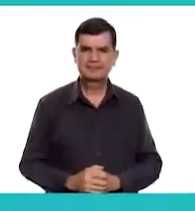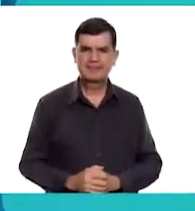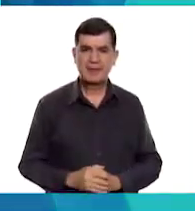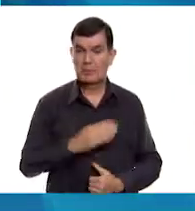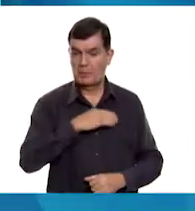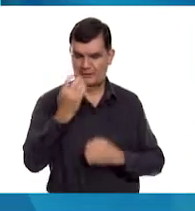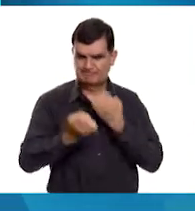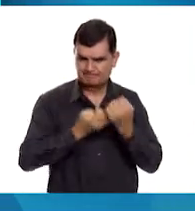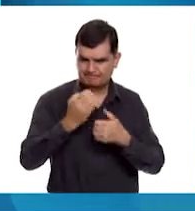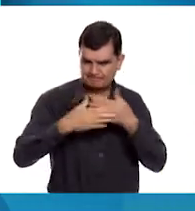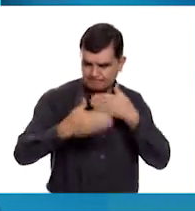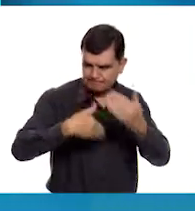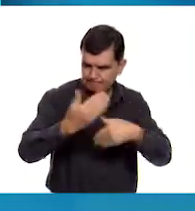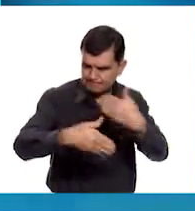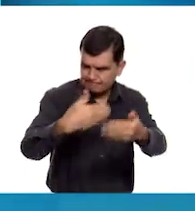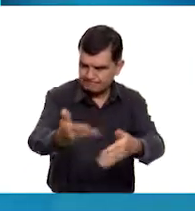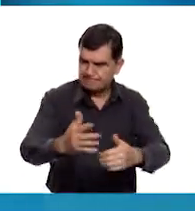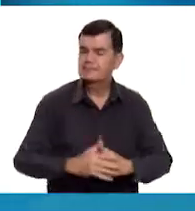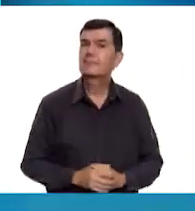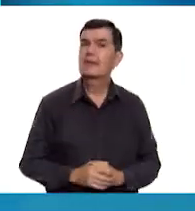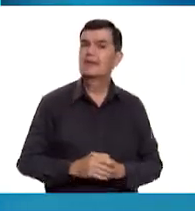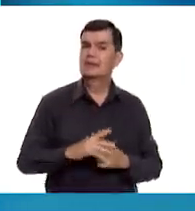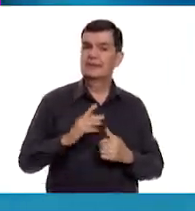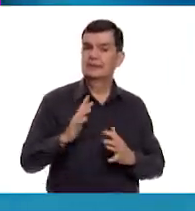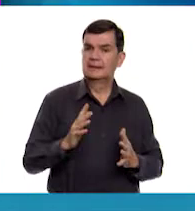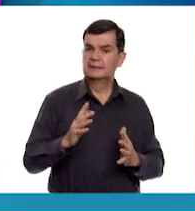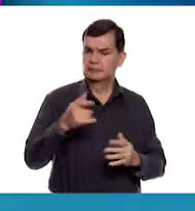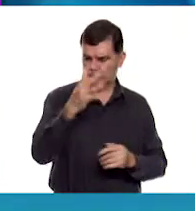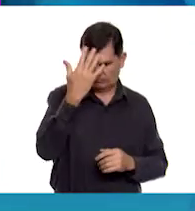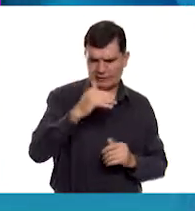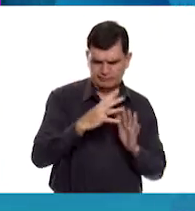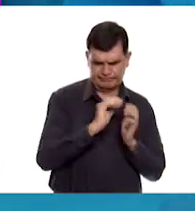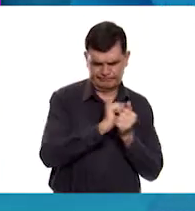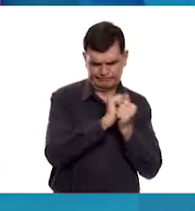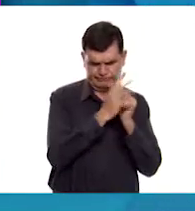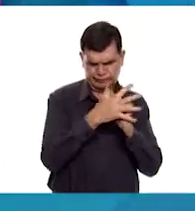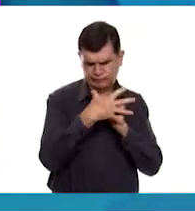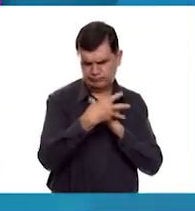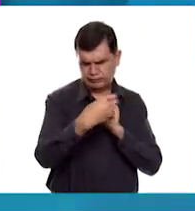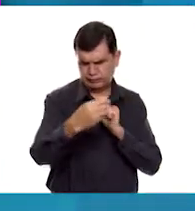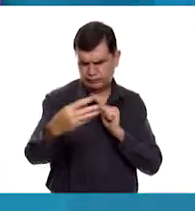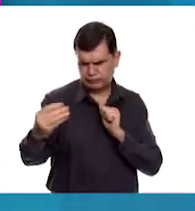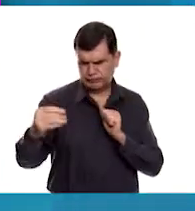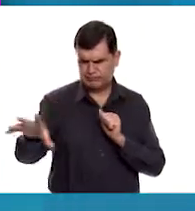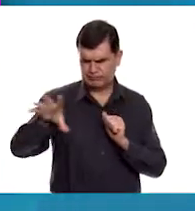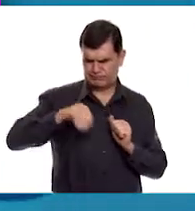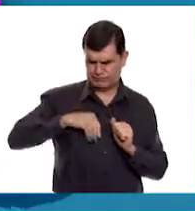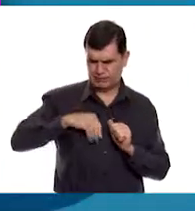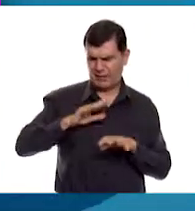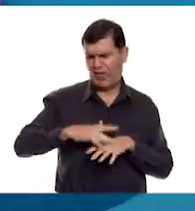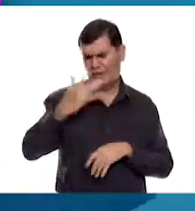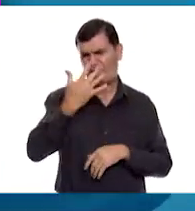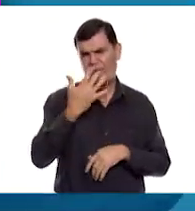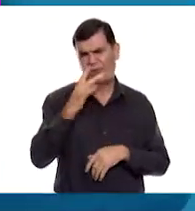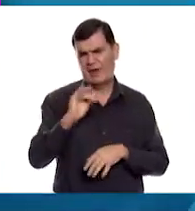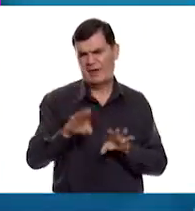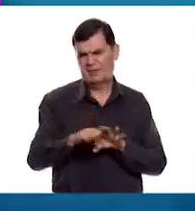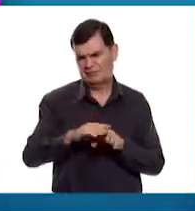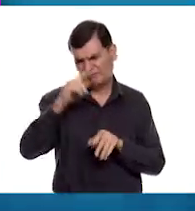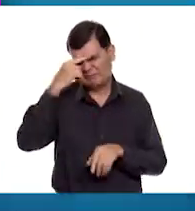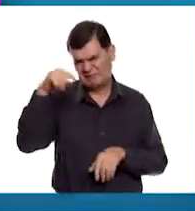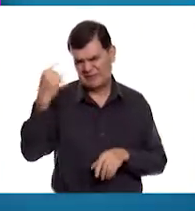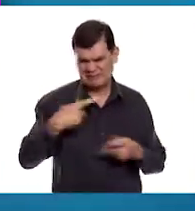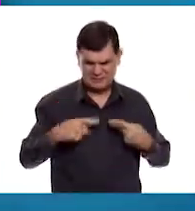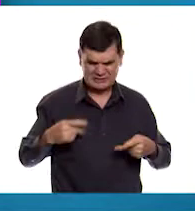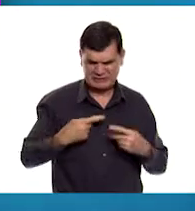Buenas prácticas para seguir adelante. Como todos sabemos, la COVID-19 es una enfermedad que se contagia muy fácilmente entre